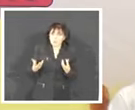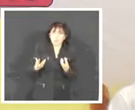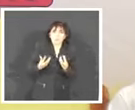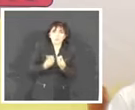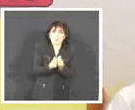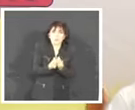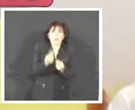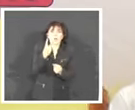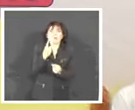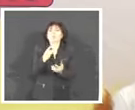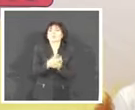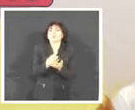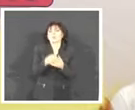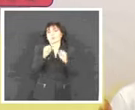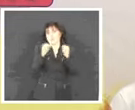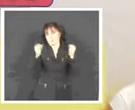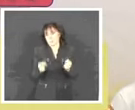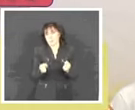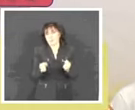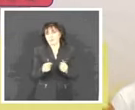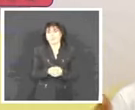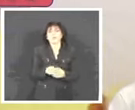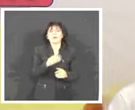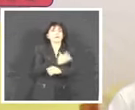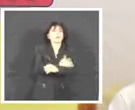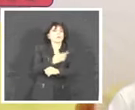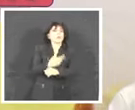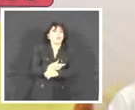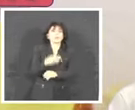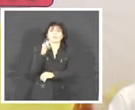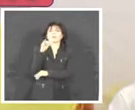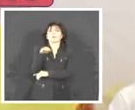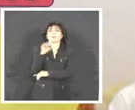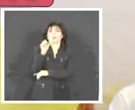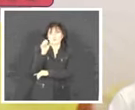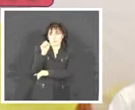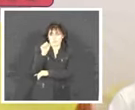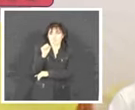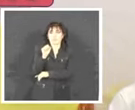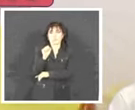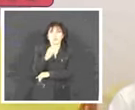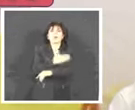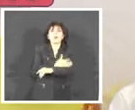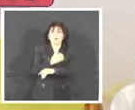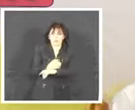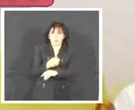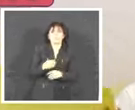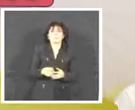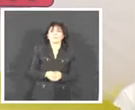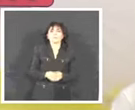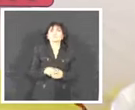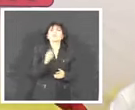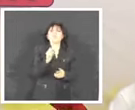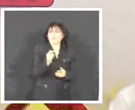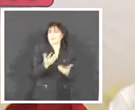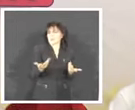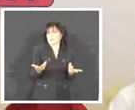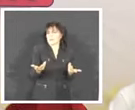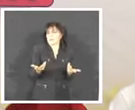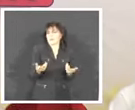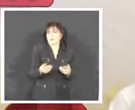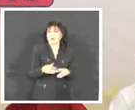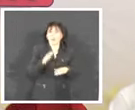centralizado que coordina el Instituto Mexicano del Seguro Social. ¿Eso qué significa?